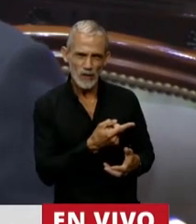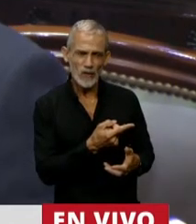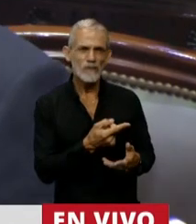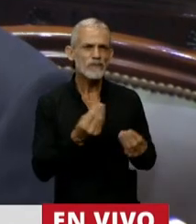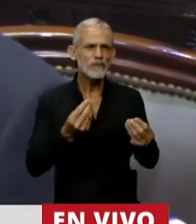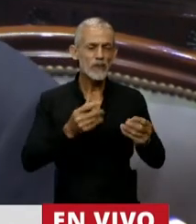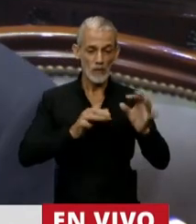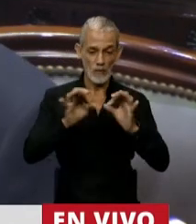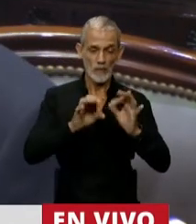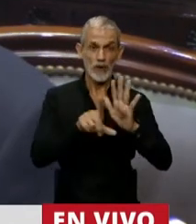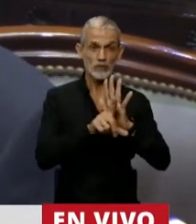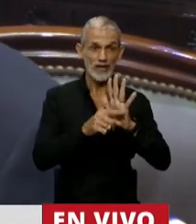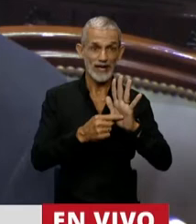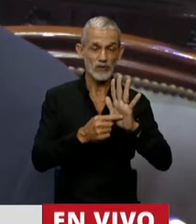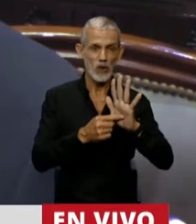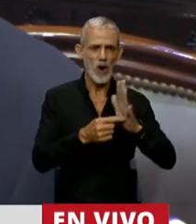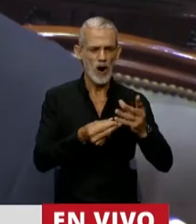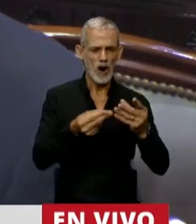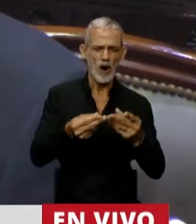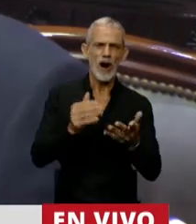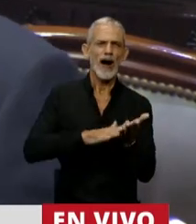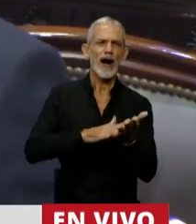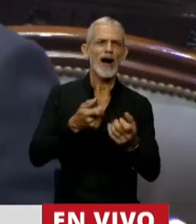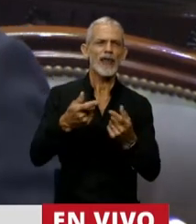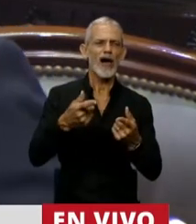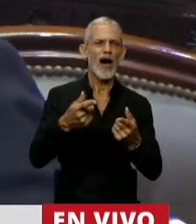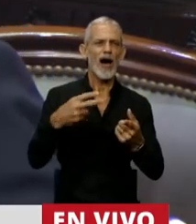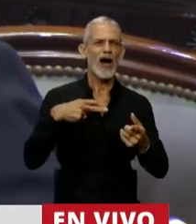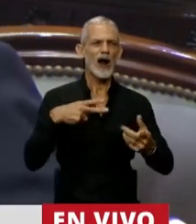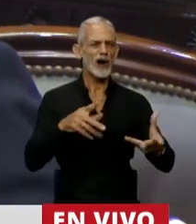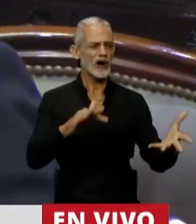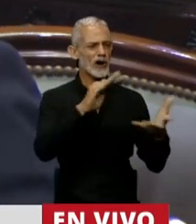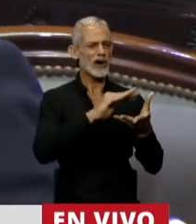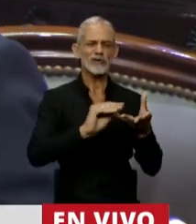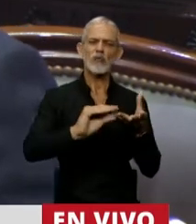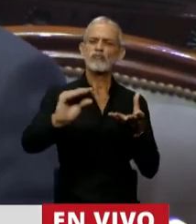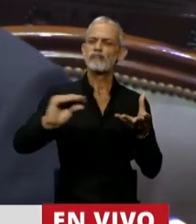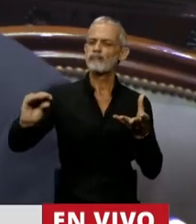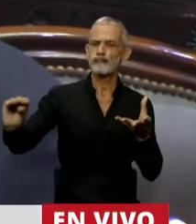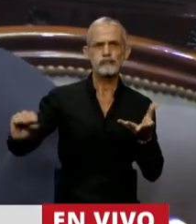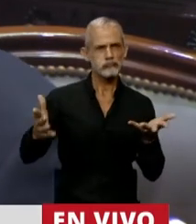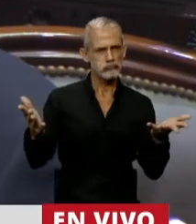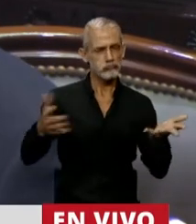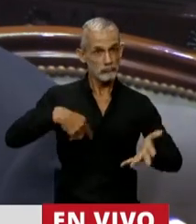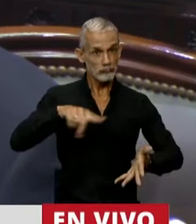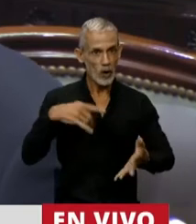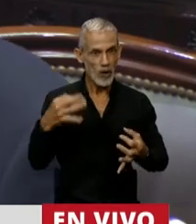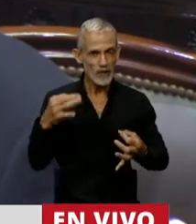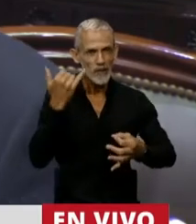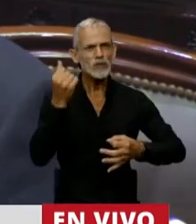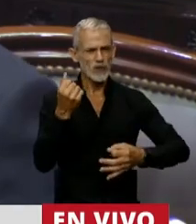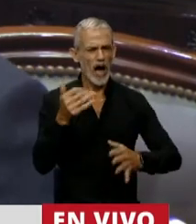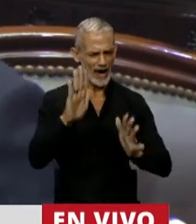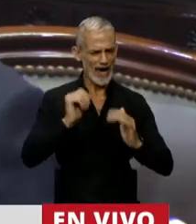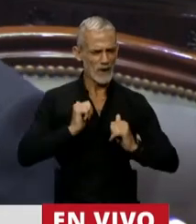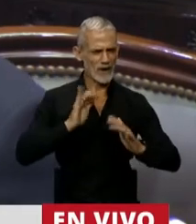que este proyecto viene a garantizar la distribución de la riqueza que esperemos y que ya vamos